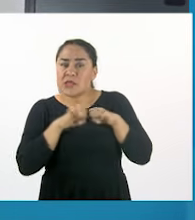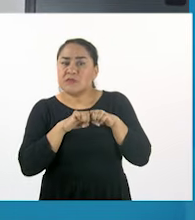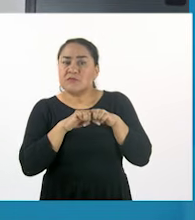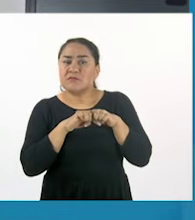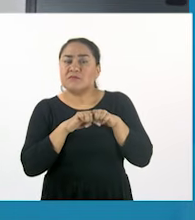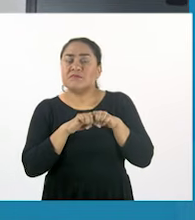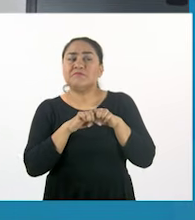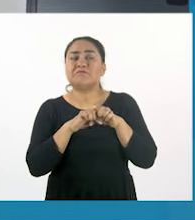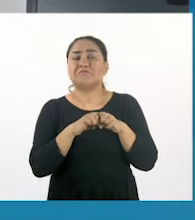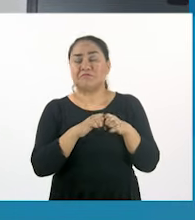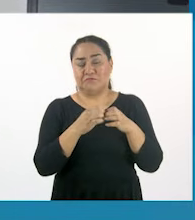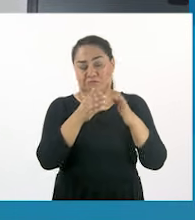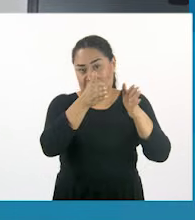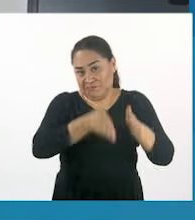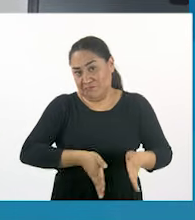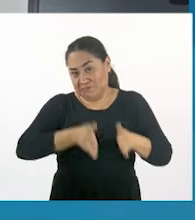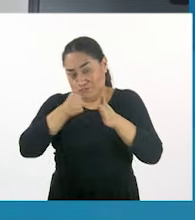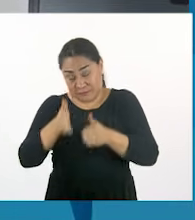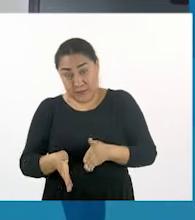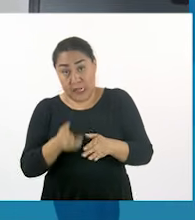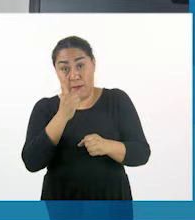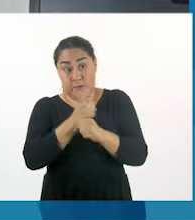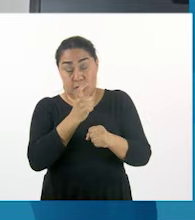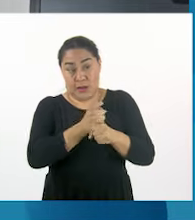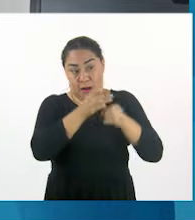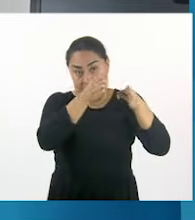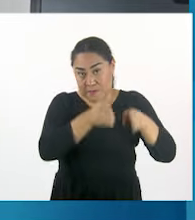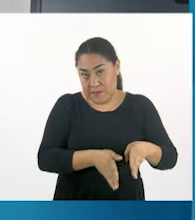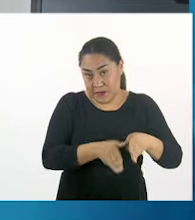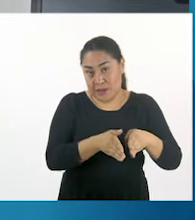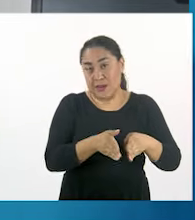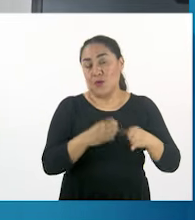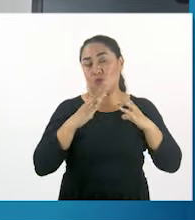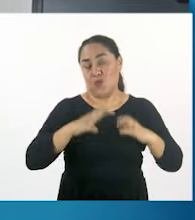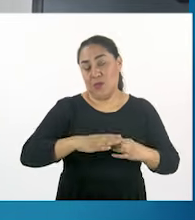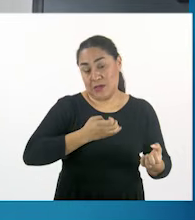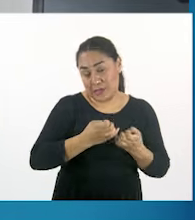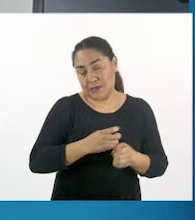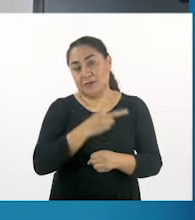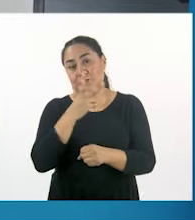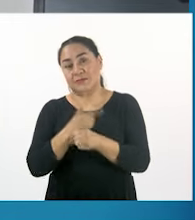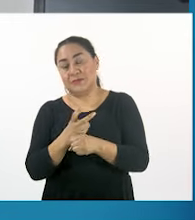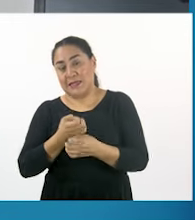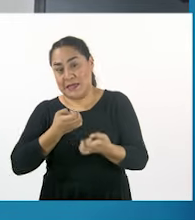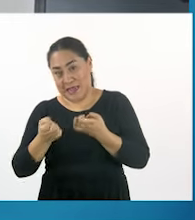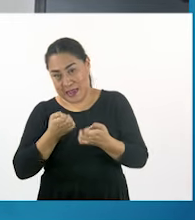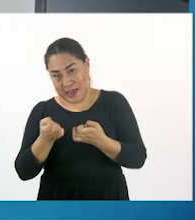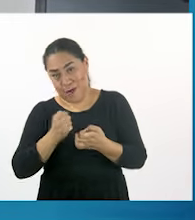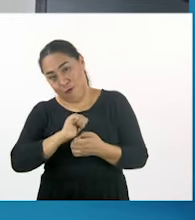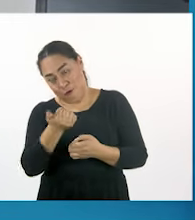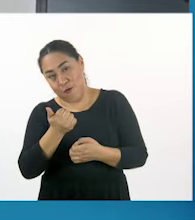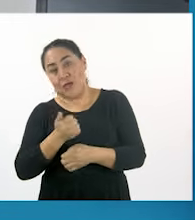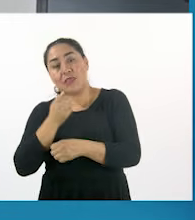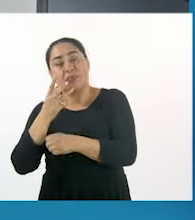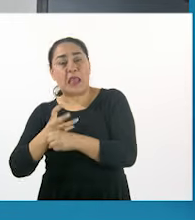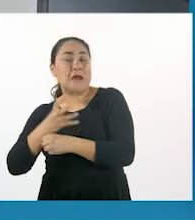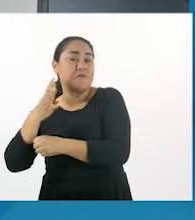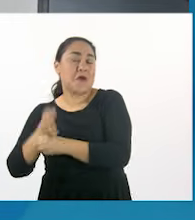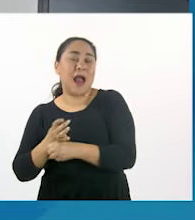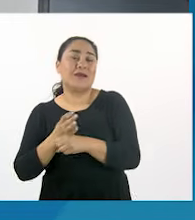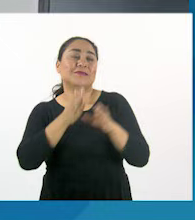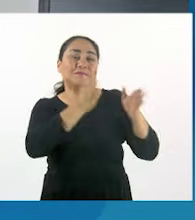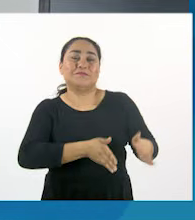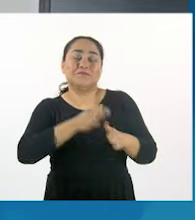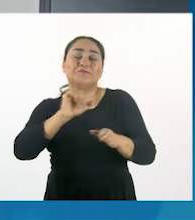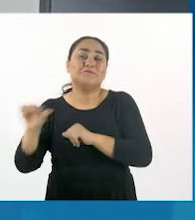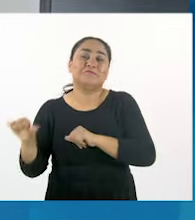donde los alumnos lleven la primera fila, el primer movimiento, segunda fila, segundo, tercero, cuarto y así sucesivamente y podemos